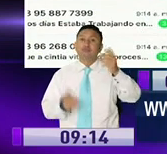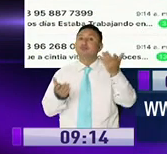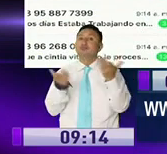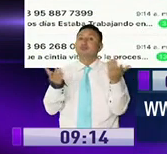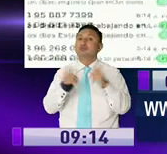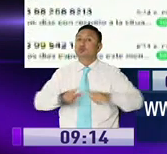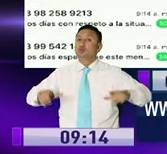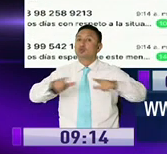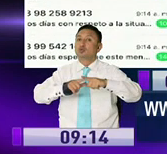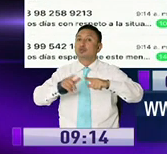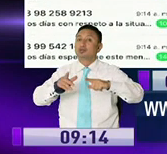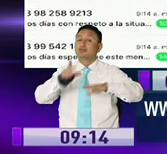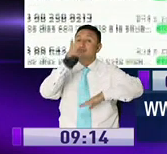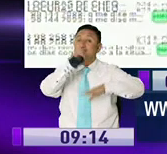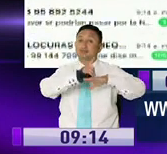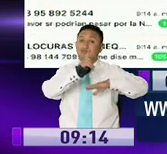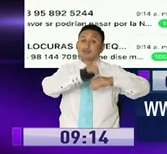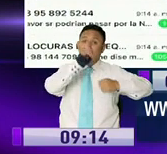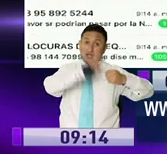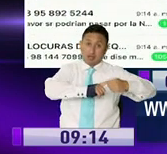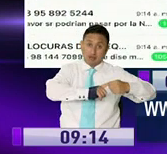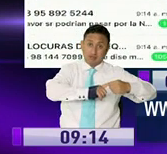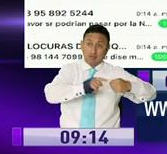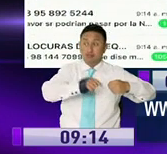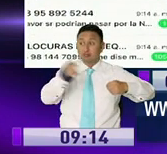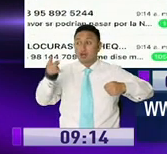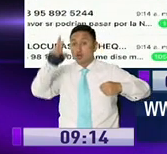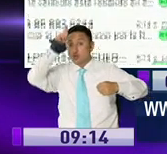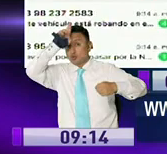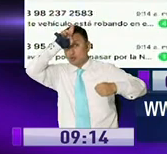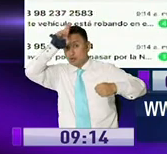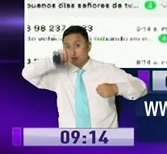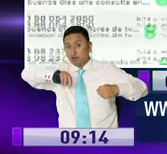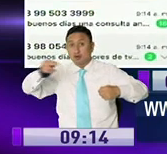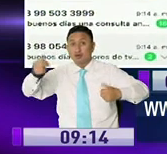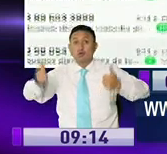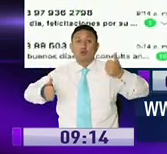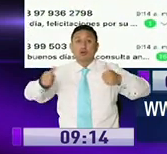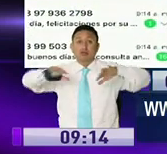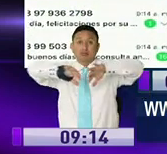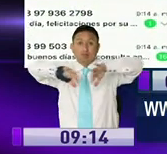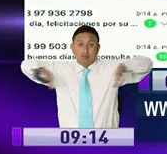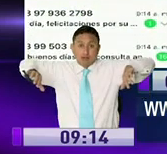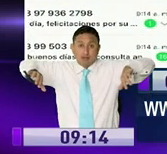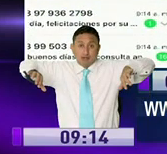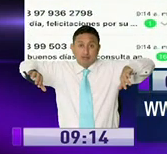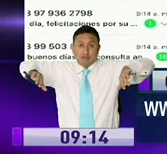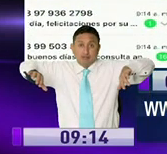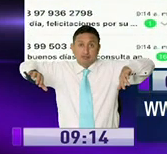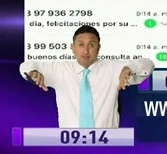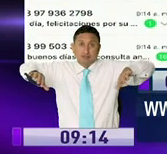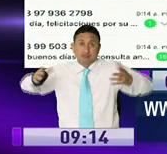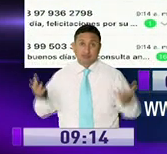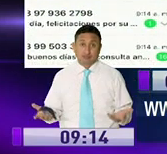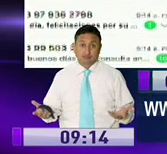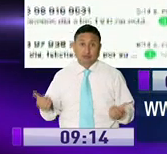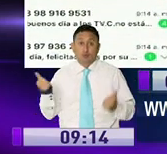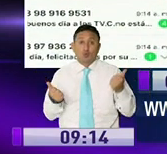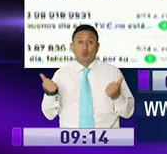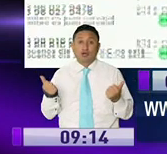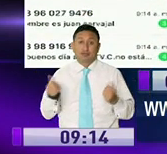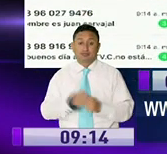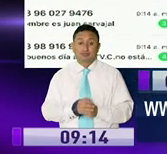Chillos? Si es distrito metropolitano... Porque ahí sería para acá o la prefectura, pues, entonces. Exacto. Y también